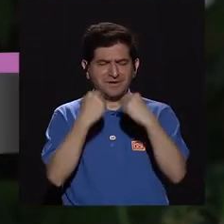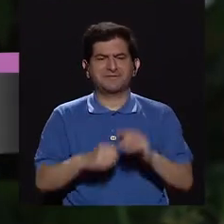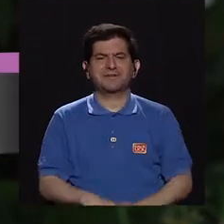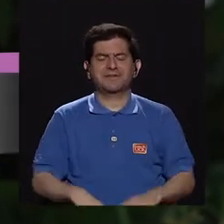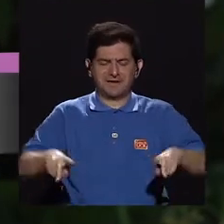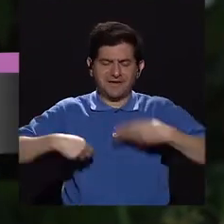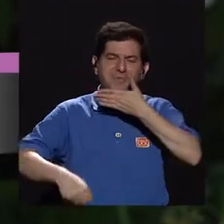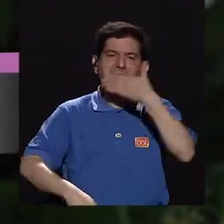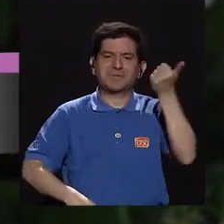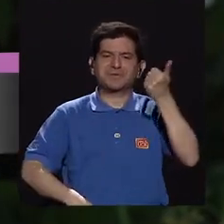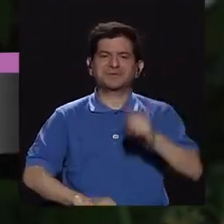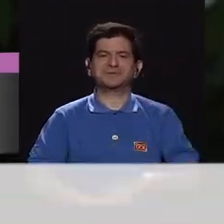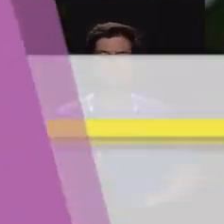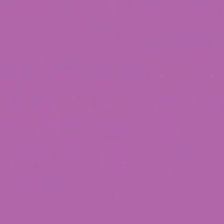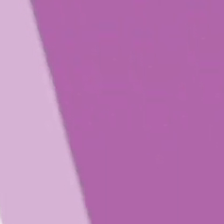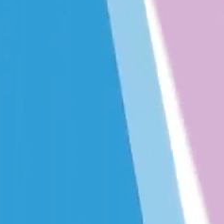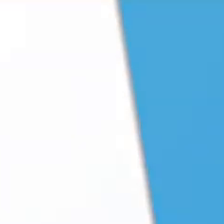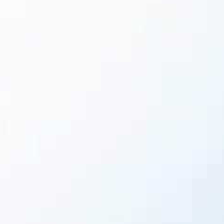regresamos con más de Vivir Mejor.